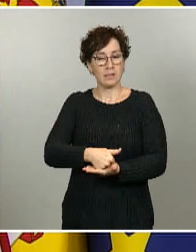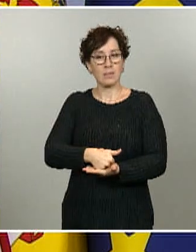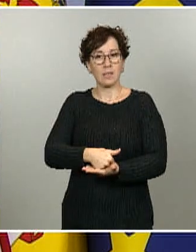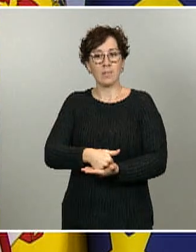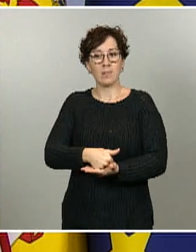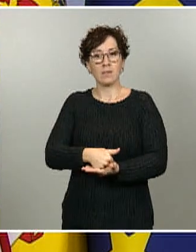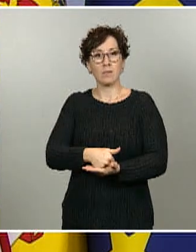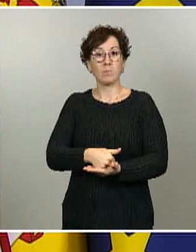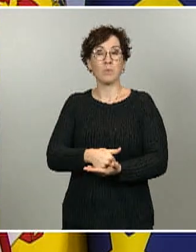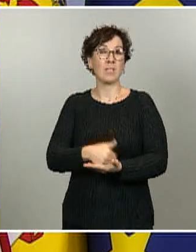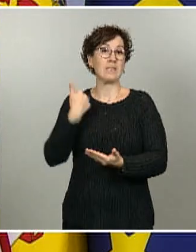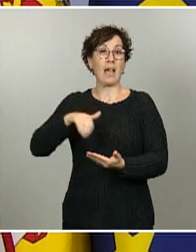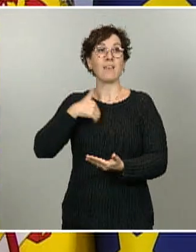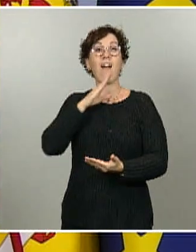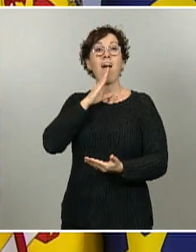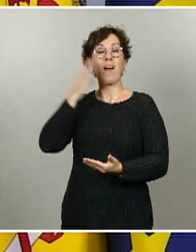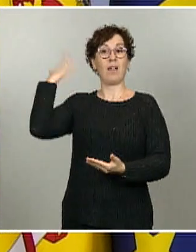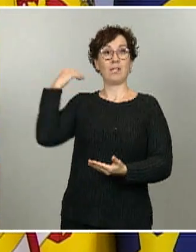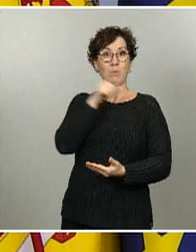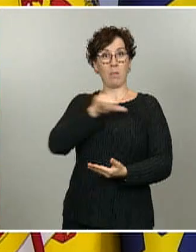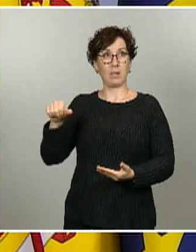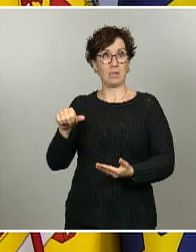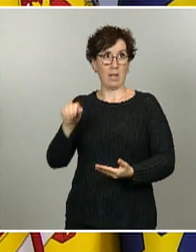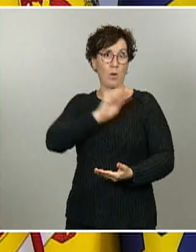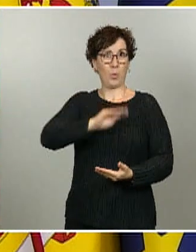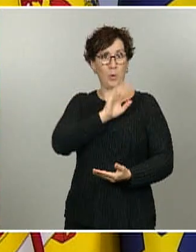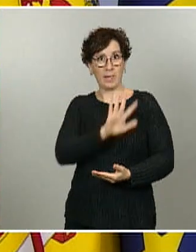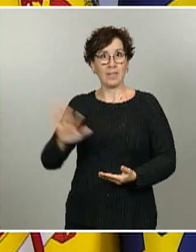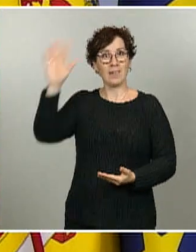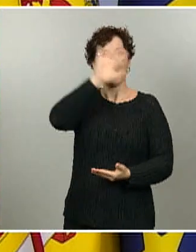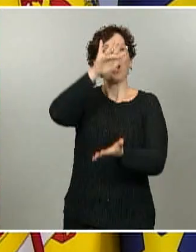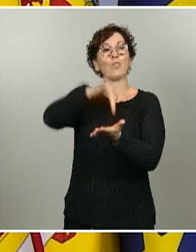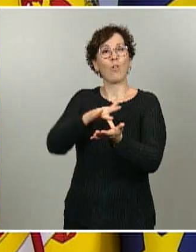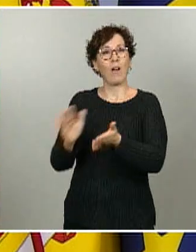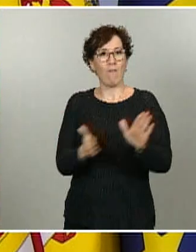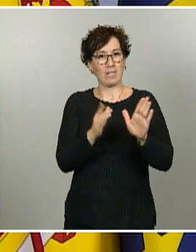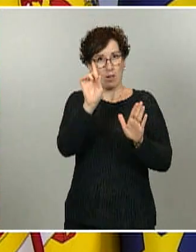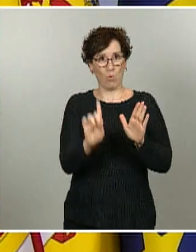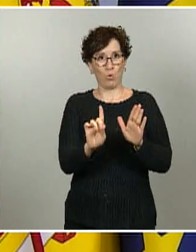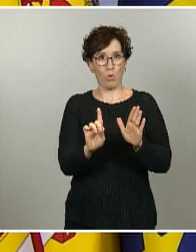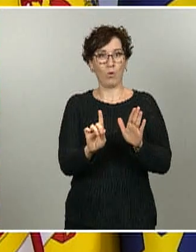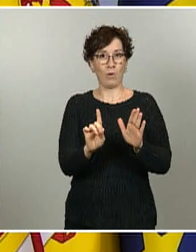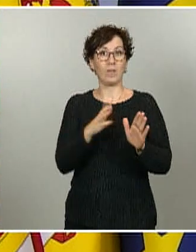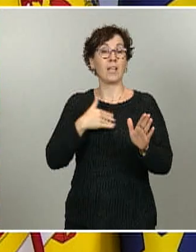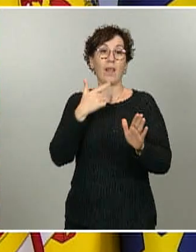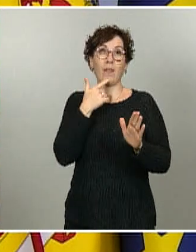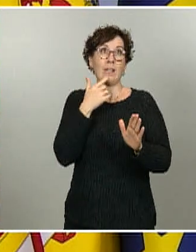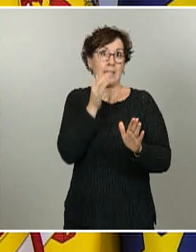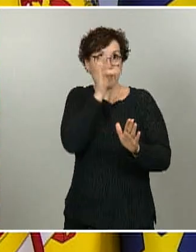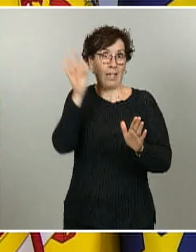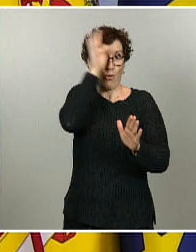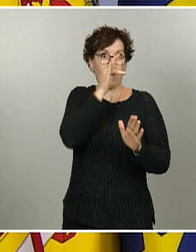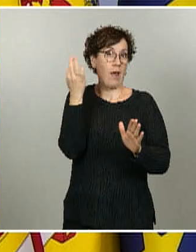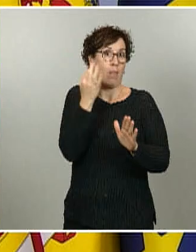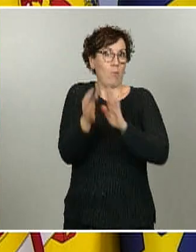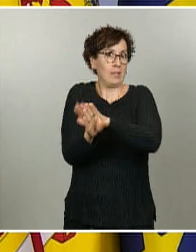español ya había pasado la semana pasada a la fase 1 y por lo tanto tenían que permanecer en principio durante 15 días en esta fase y